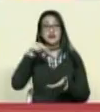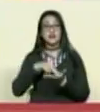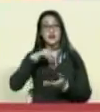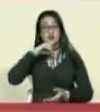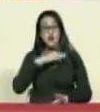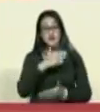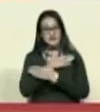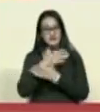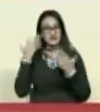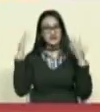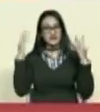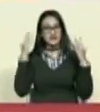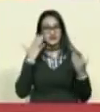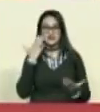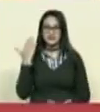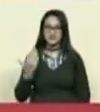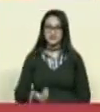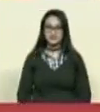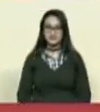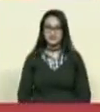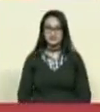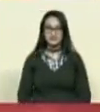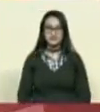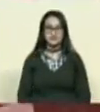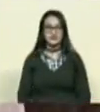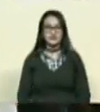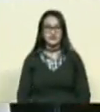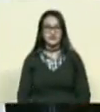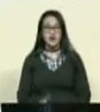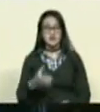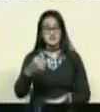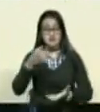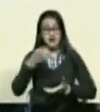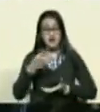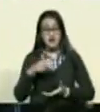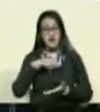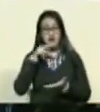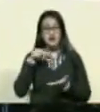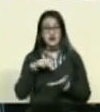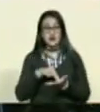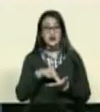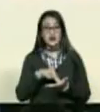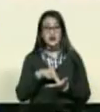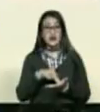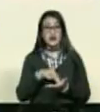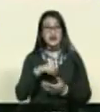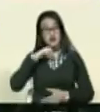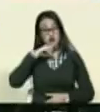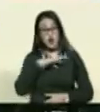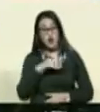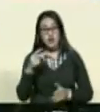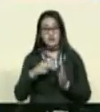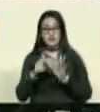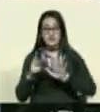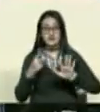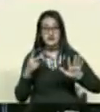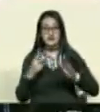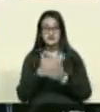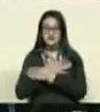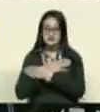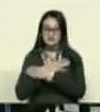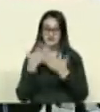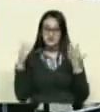Felicitaciones. Premio Nacional de Historia de Venezuela 2017. Felicidades,